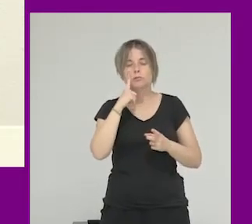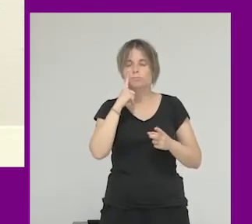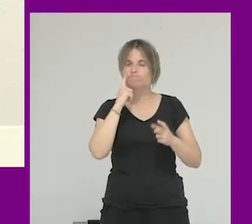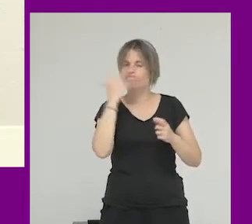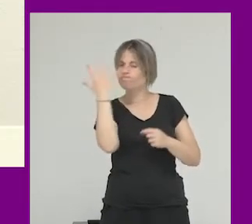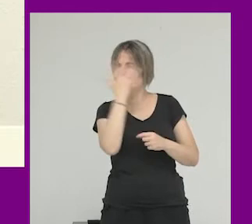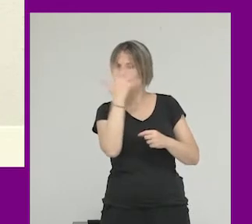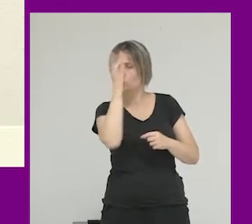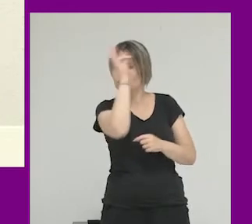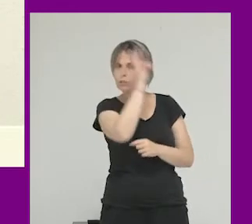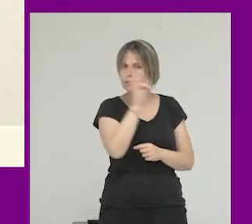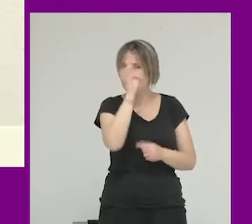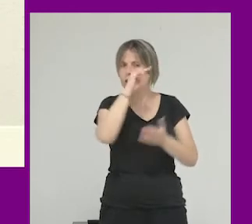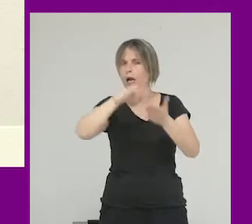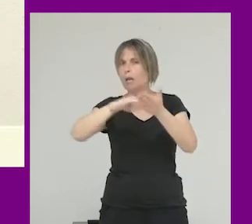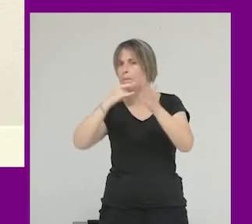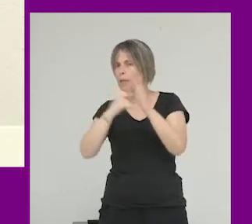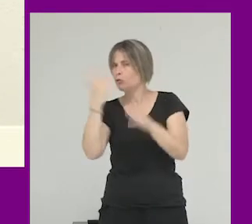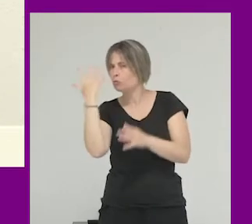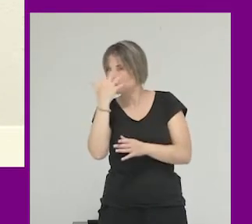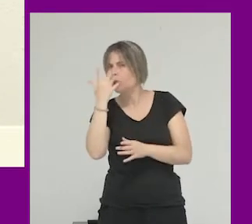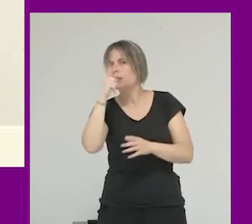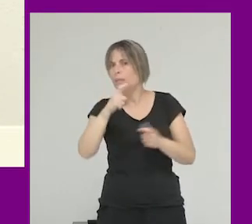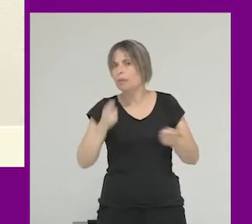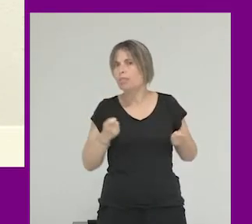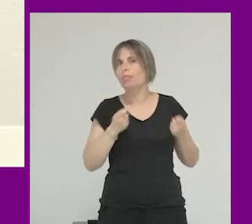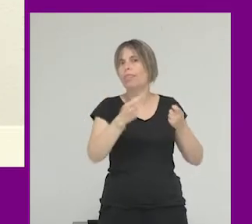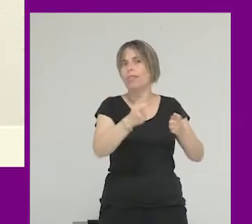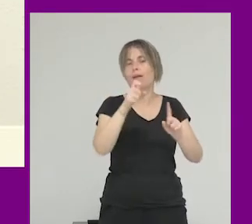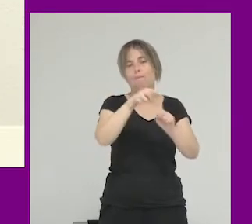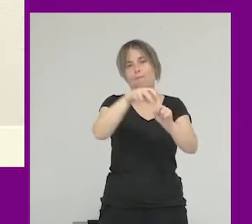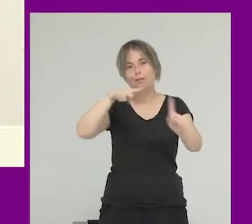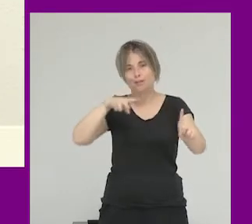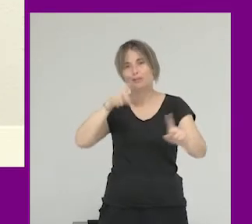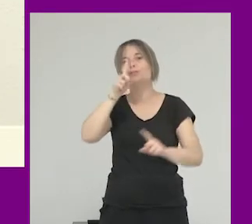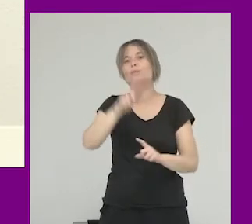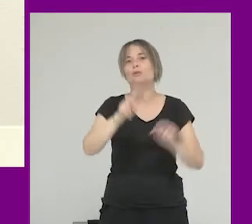teoría, cuestionando el método, sino que aportando también esa visión